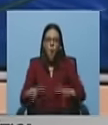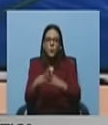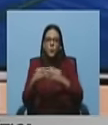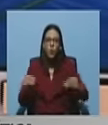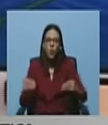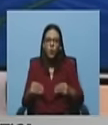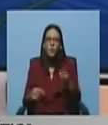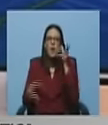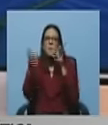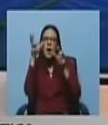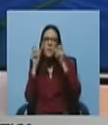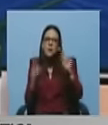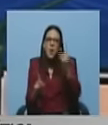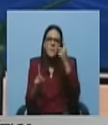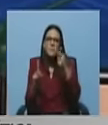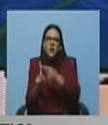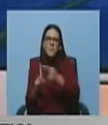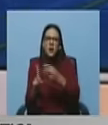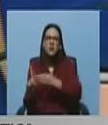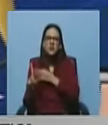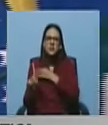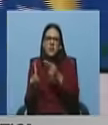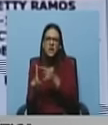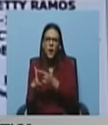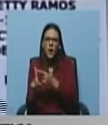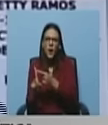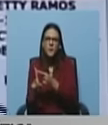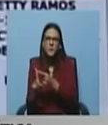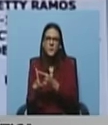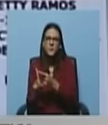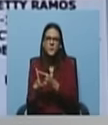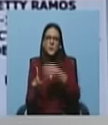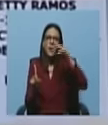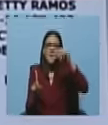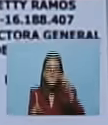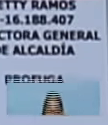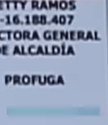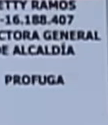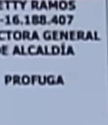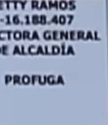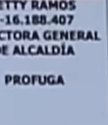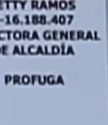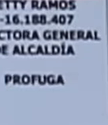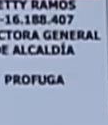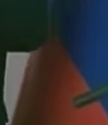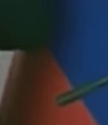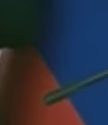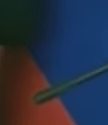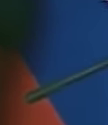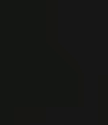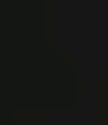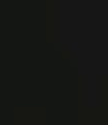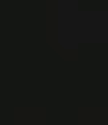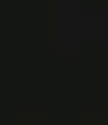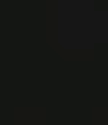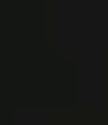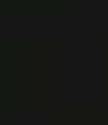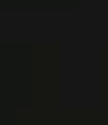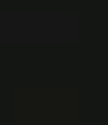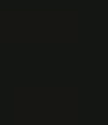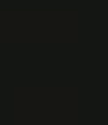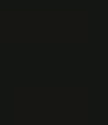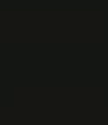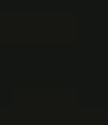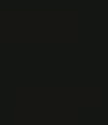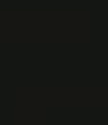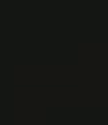de menor a mayor. Vamos a escuchar primero a la señora Margarita Asenza. Tenemos el video, ¿verdad? También es importante